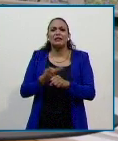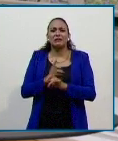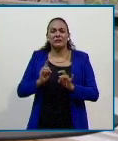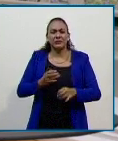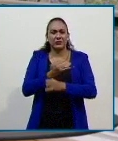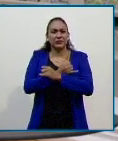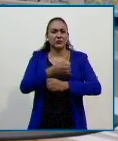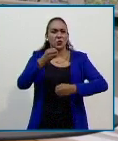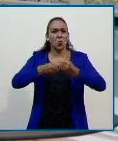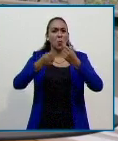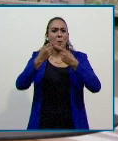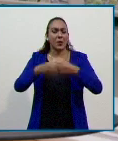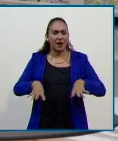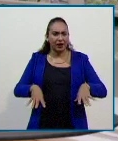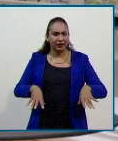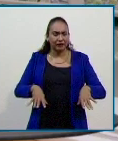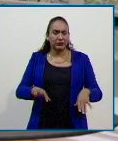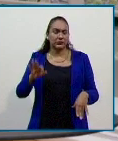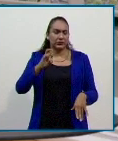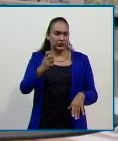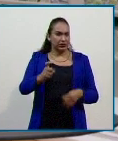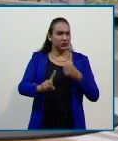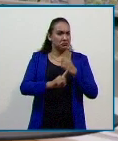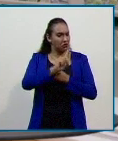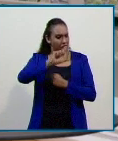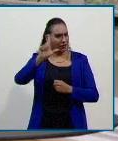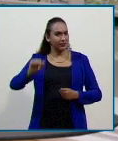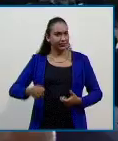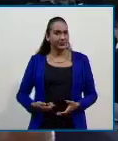judicial, baluarte de la función jurisdiccional.